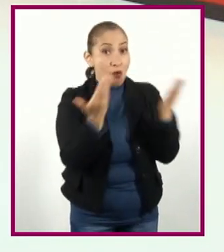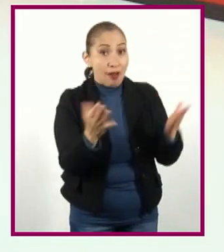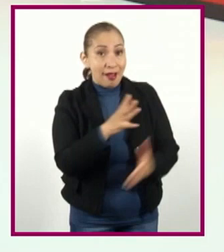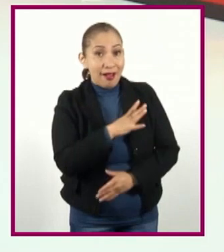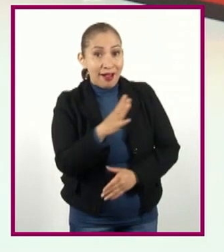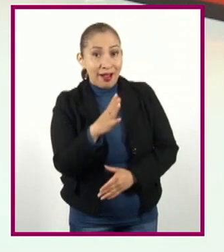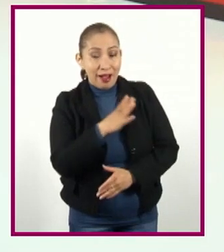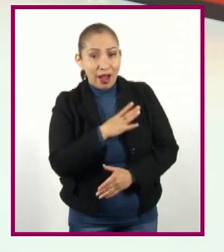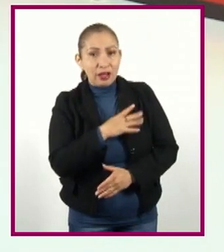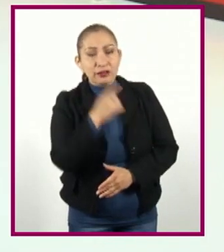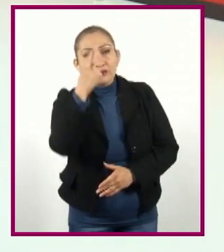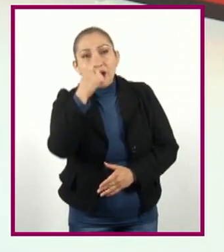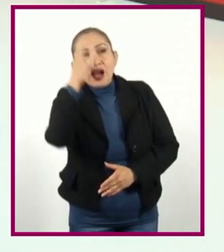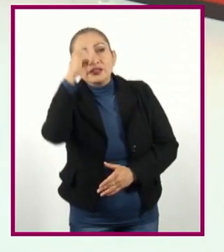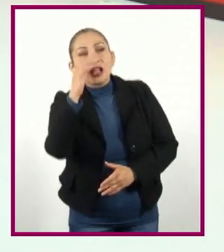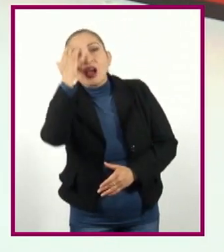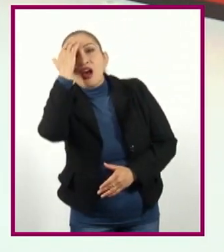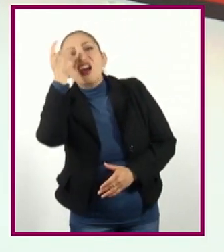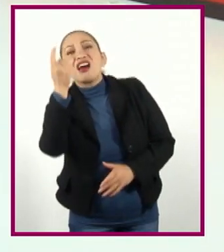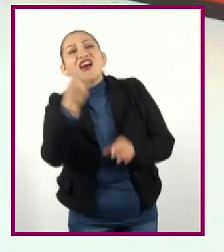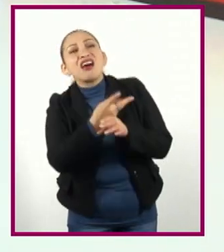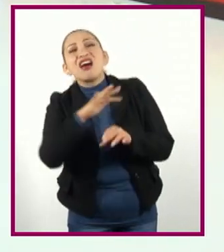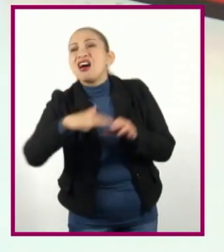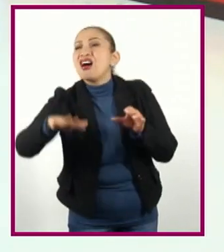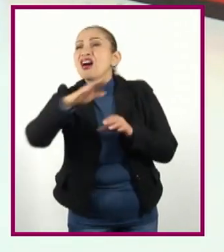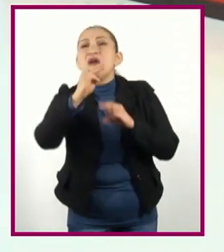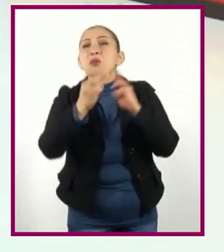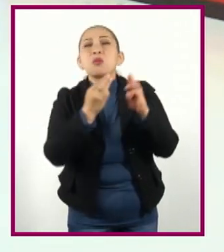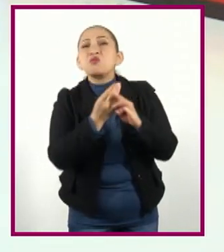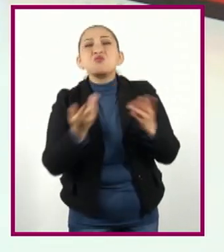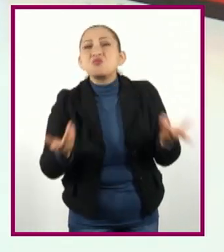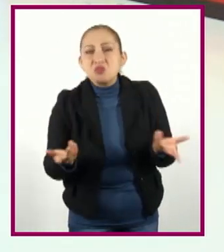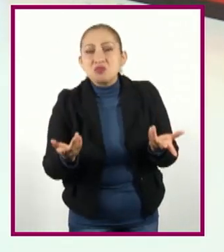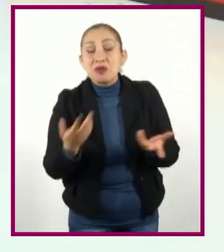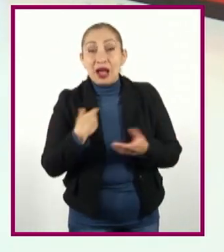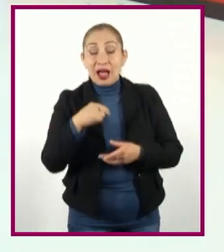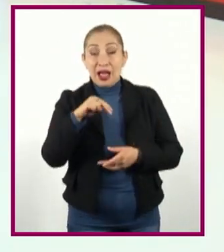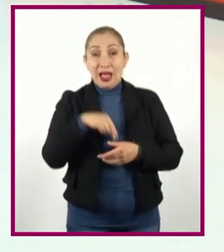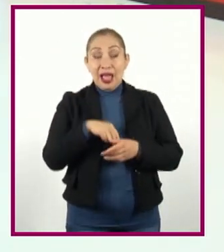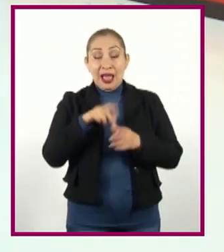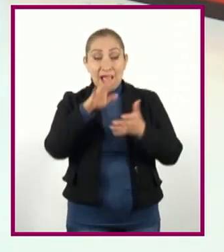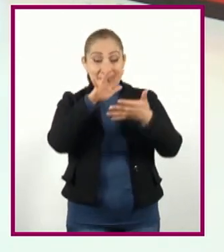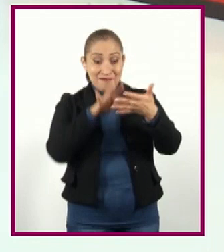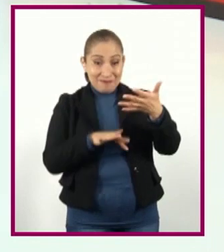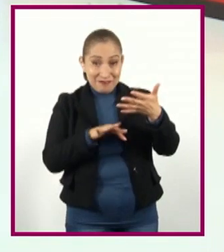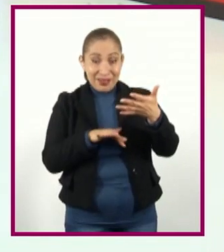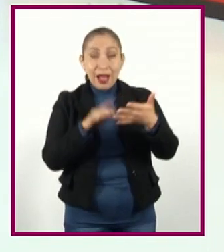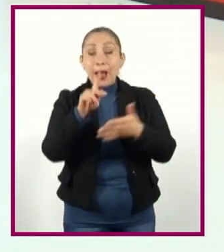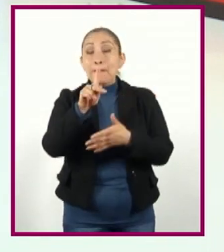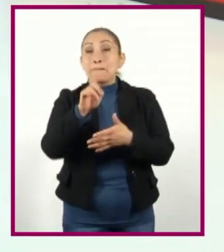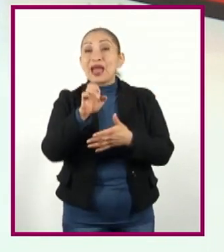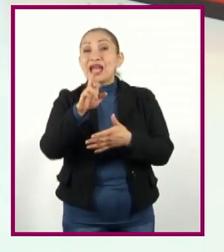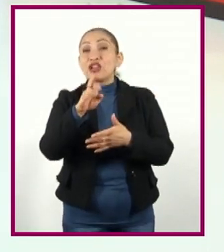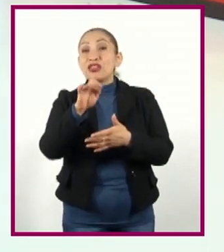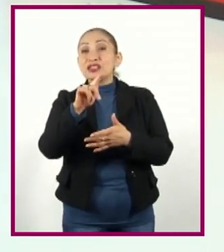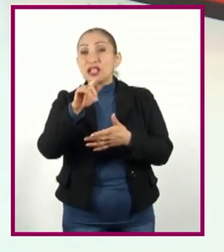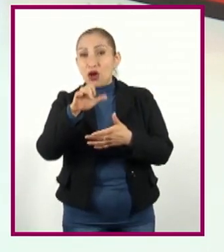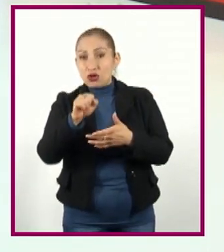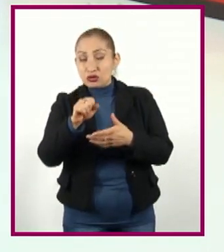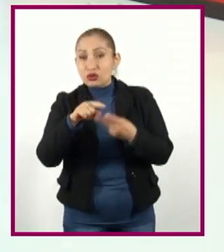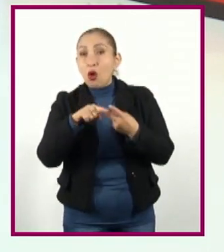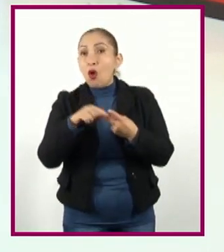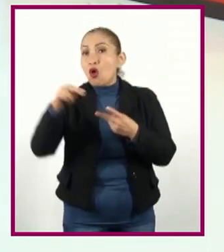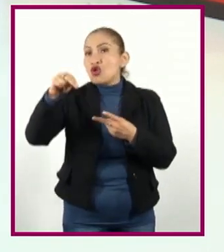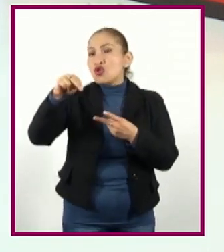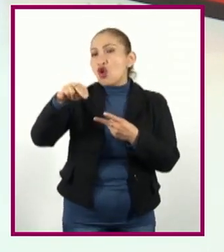sencillo enterarnos de lo que sucede en el mundo. Los textos periodísticos, como las noticias o las notas informativas,